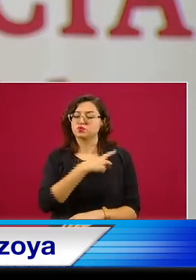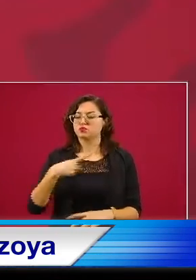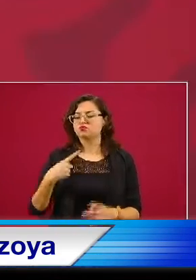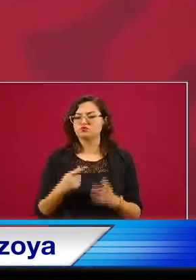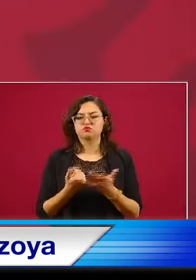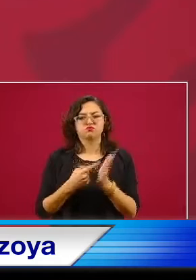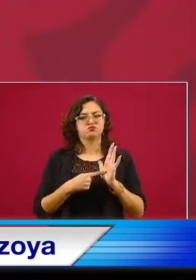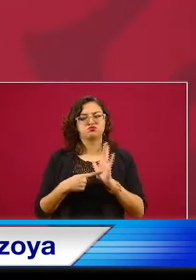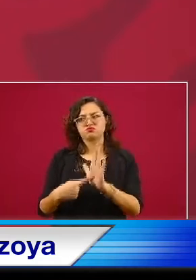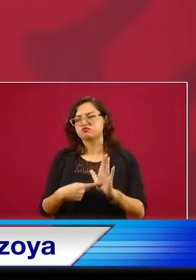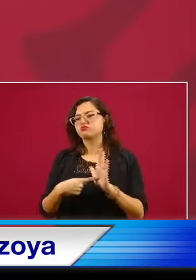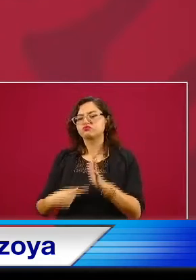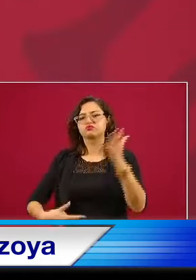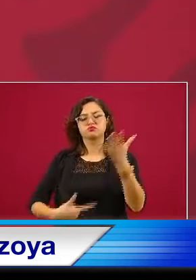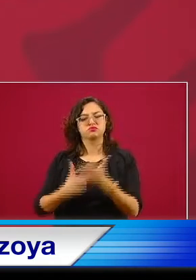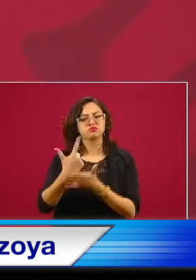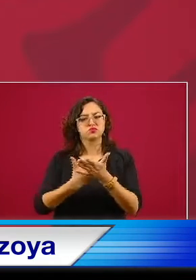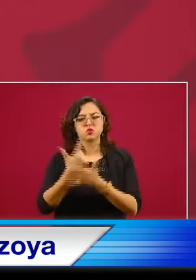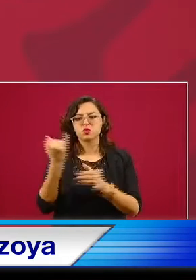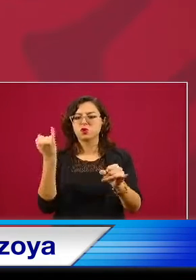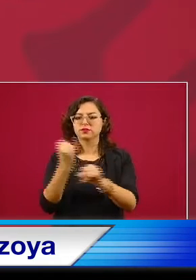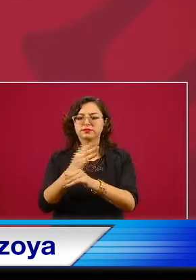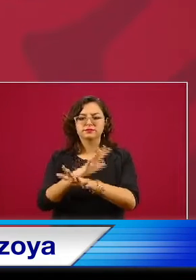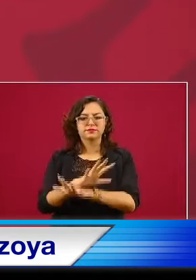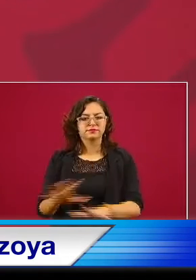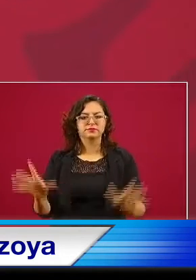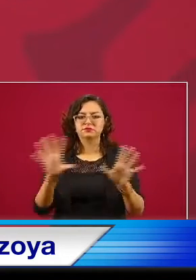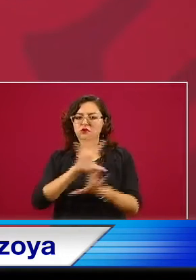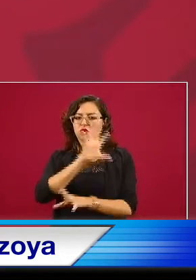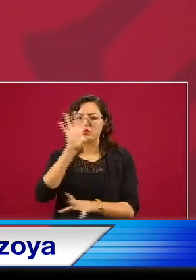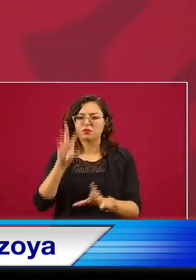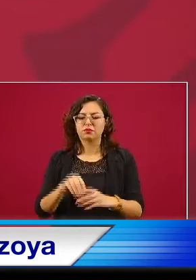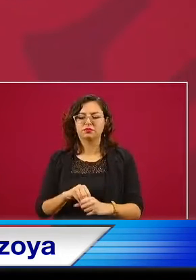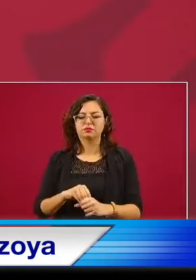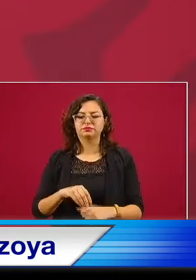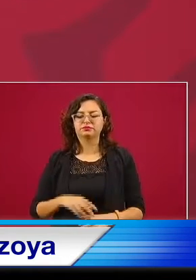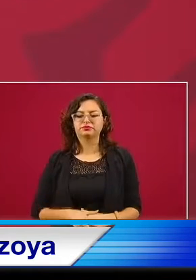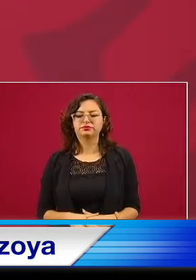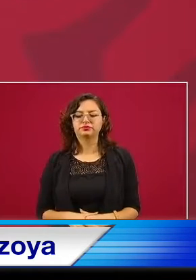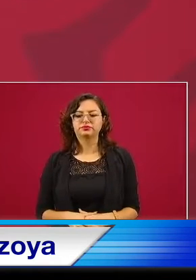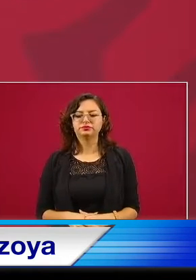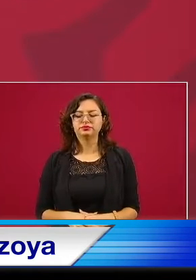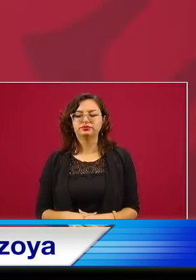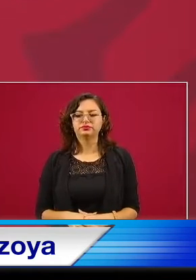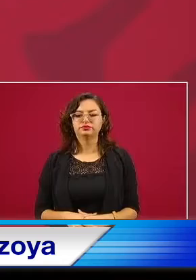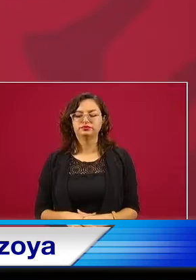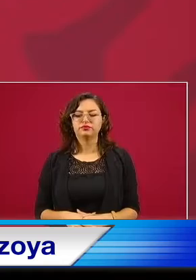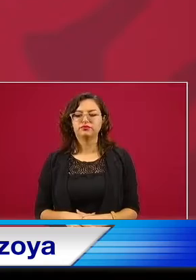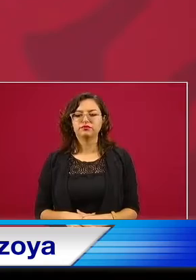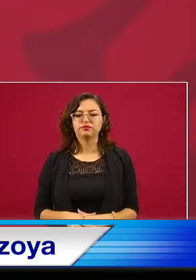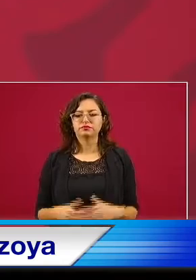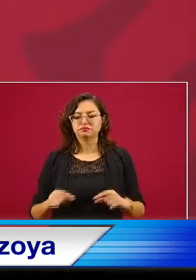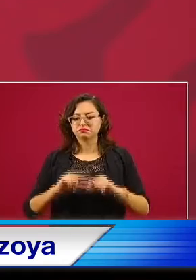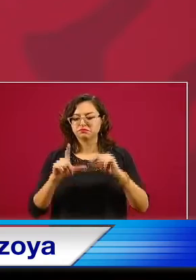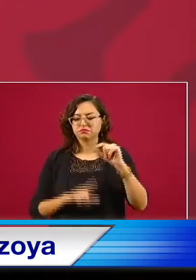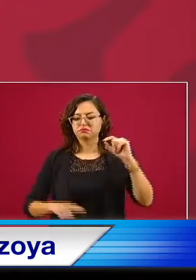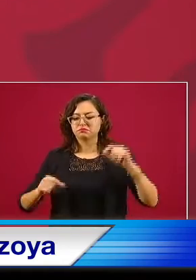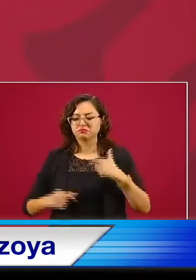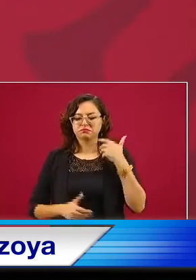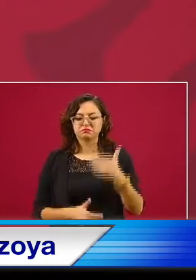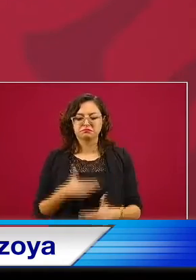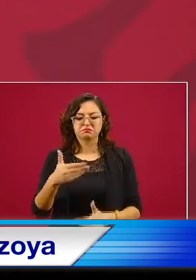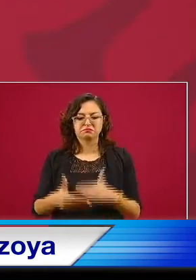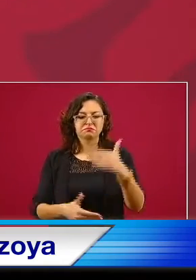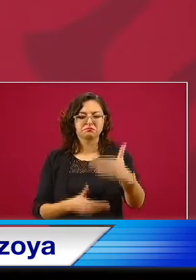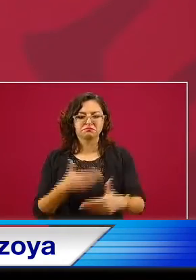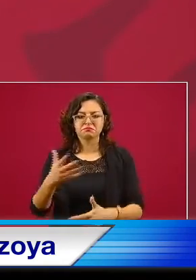poder recuperar los $200 millones que se pagaron por la planta de fertilizantes y lo más importante será conocer la verdad y